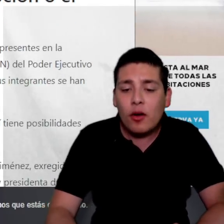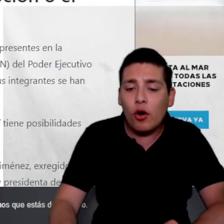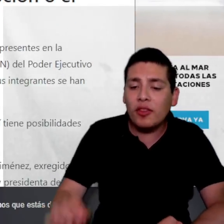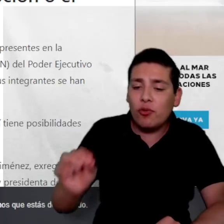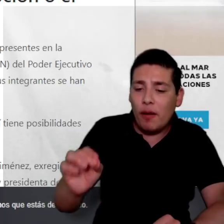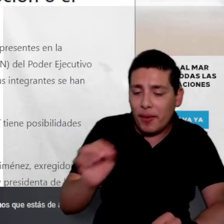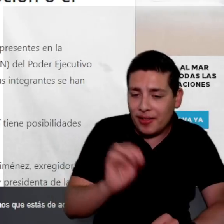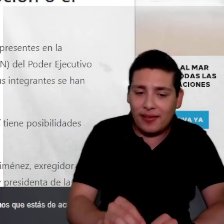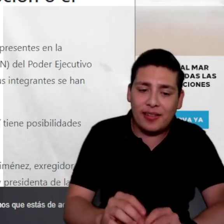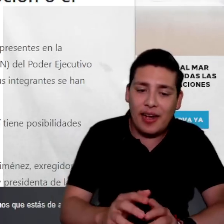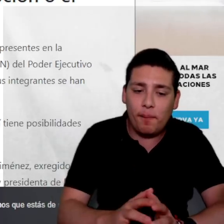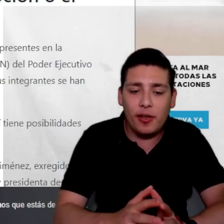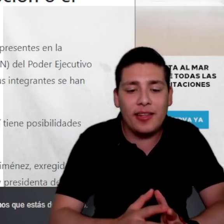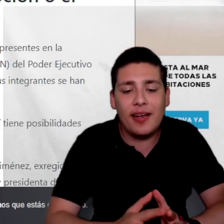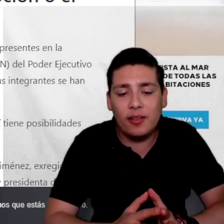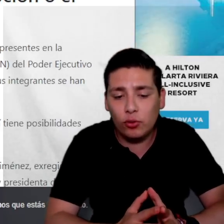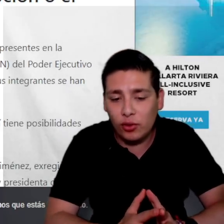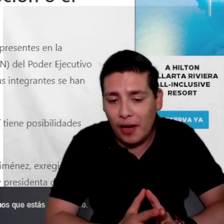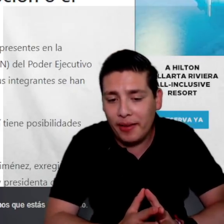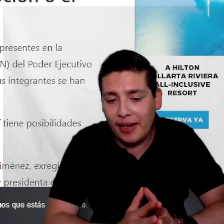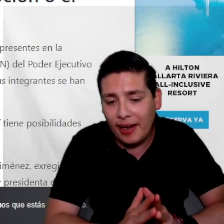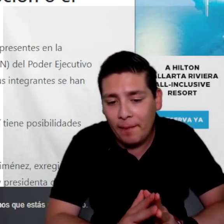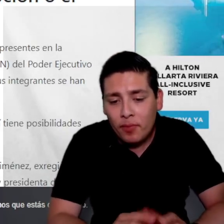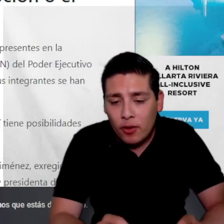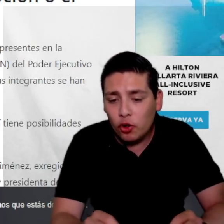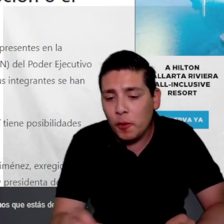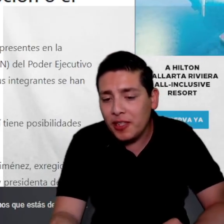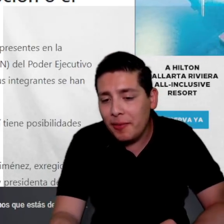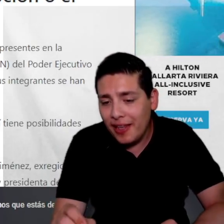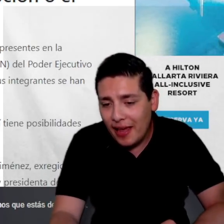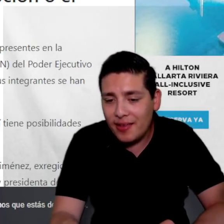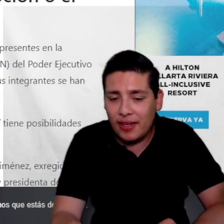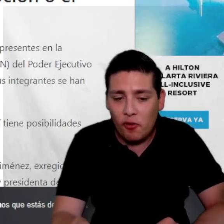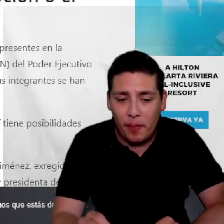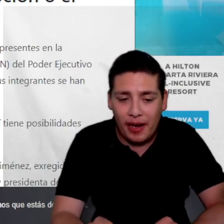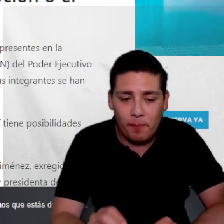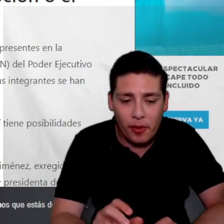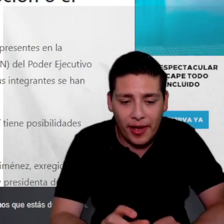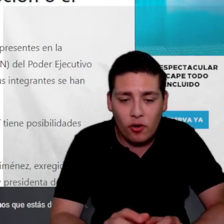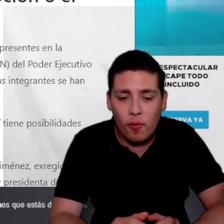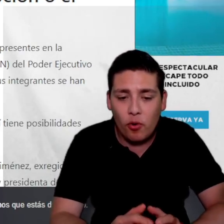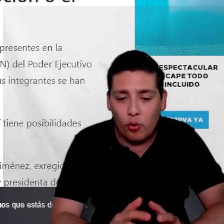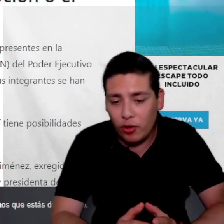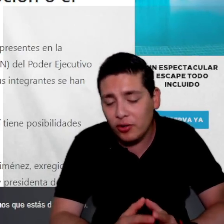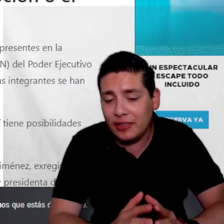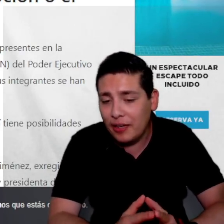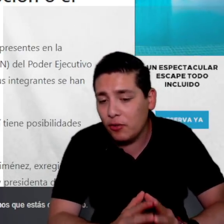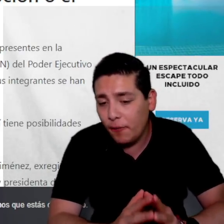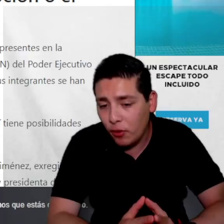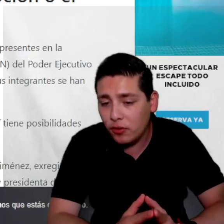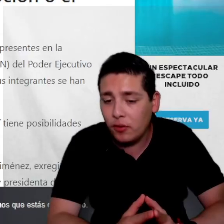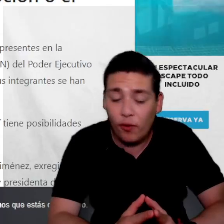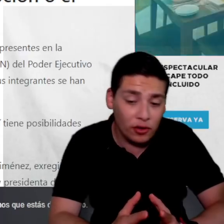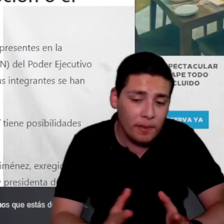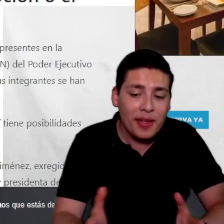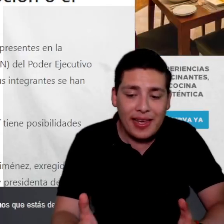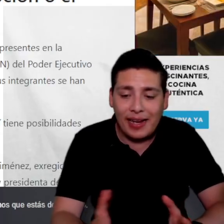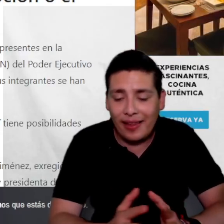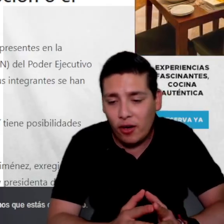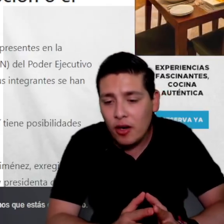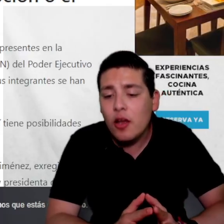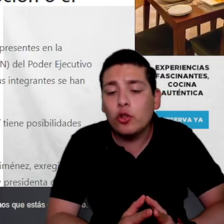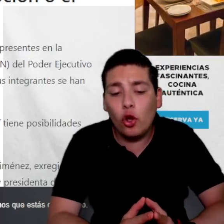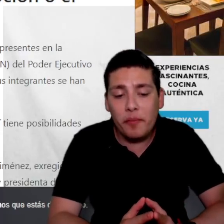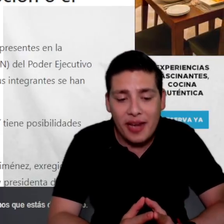Yunque, continúan presentes en la política institucional mexicana, sus posibilidades de recuperar el poder, como ocurrió en los sexenios de Fox